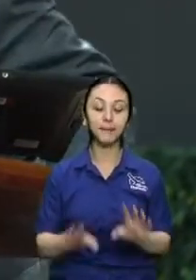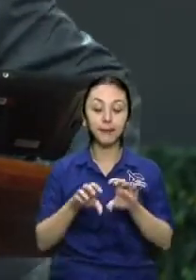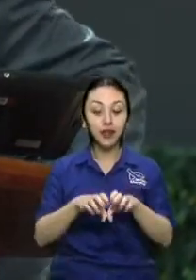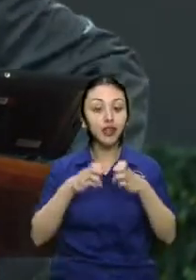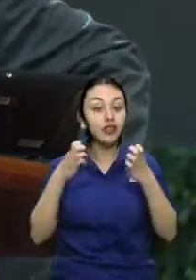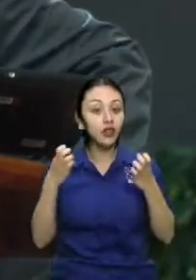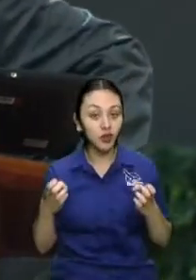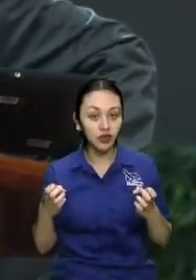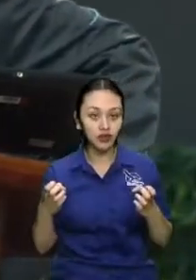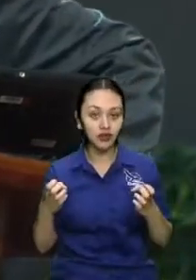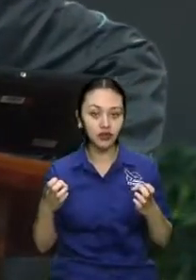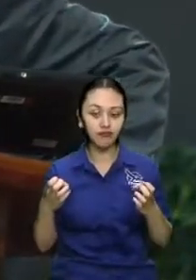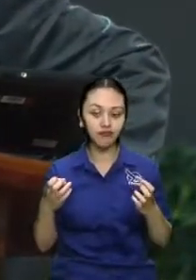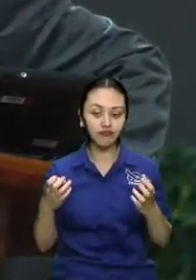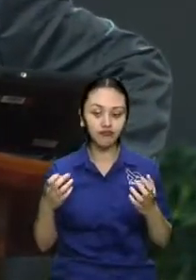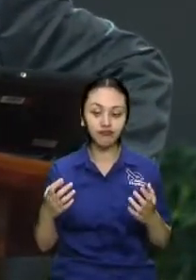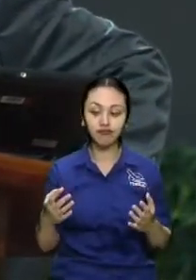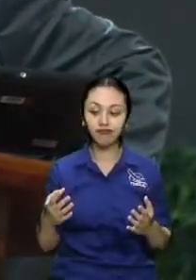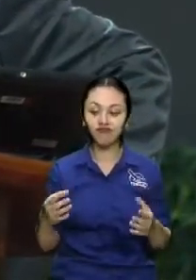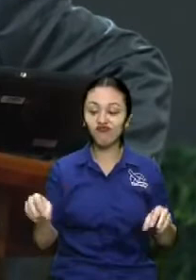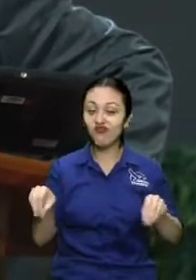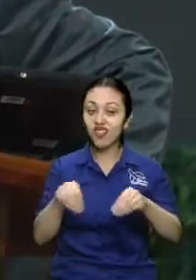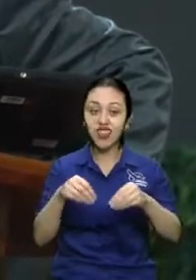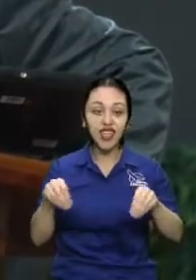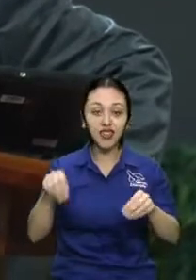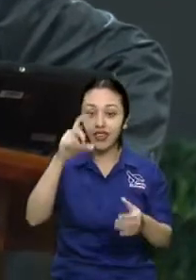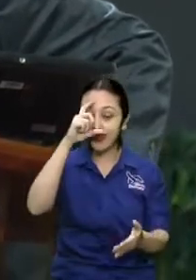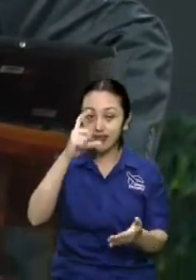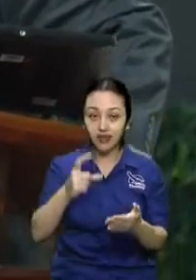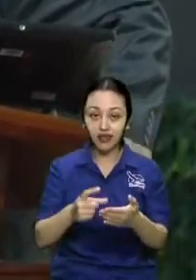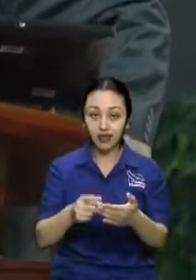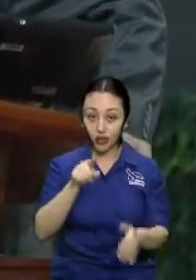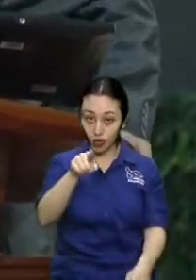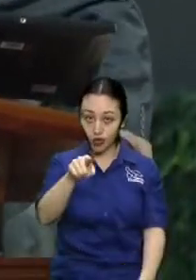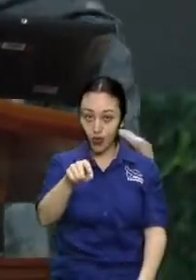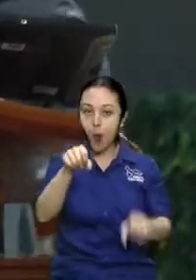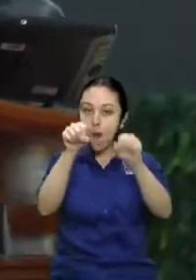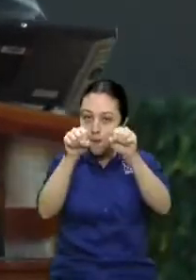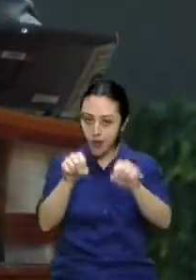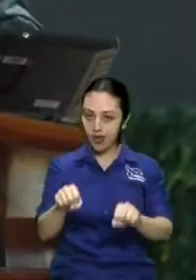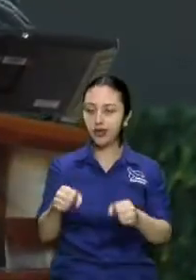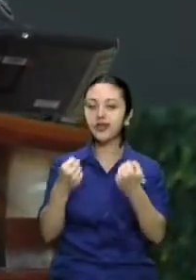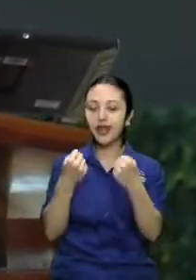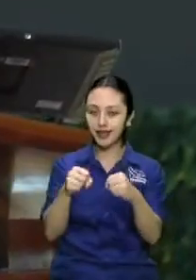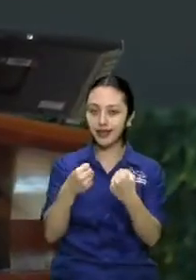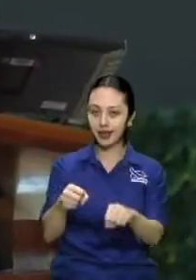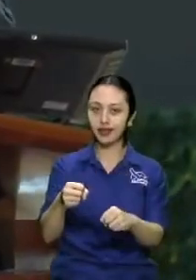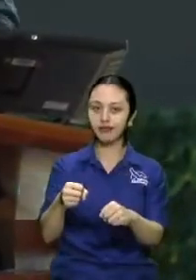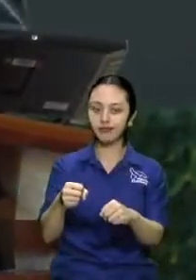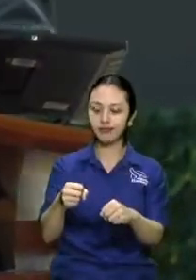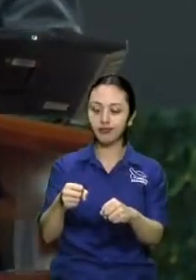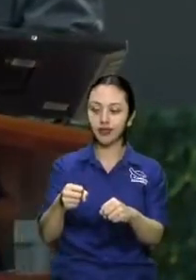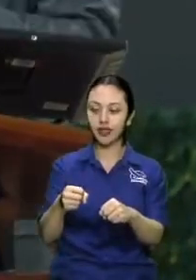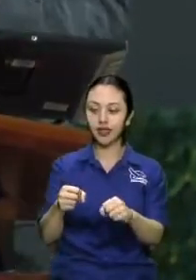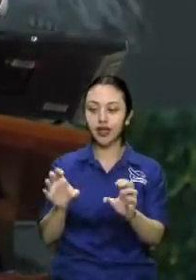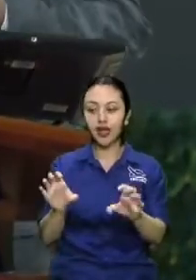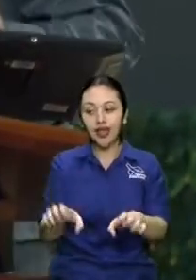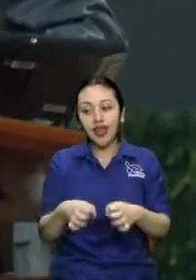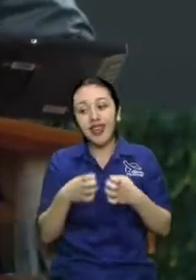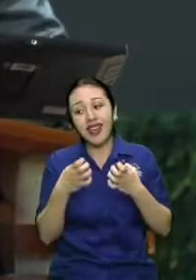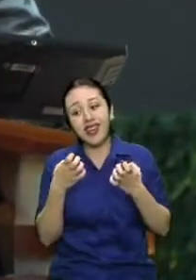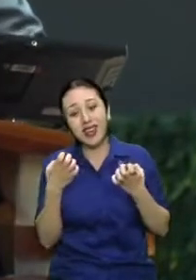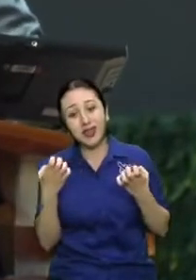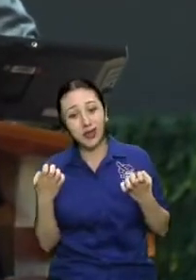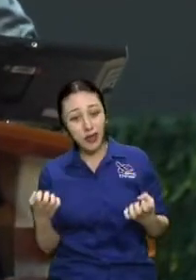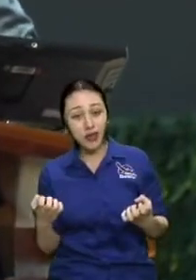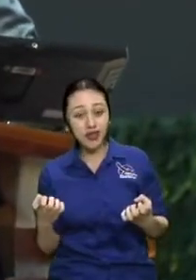Entonces nadie cree que tú puedas hacer eso. El problema es que como nadie cree, te pueden contaminar a que tú